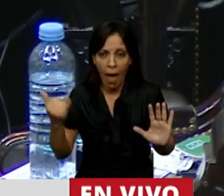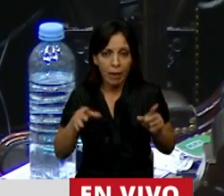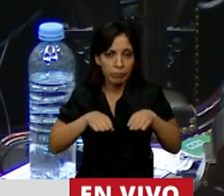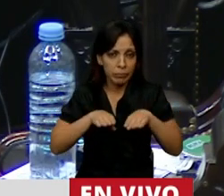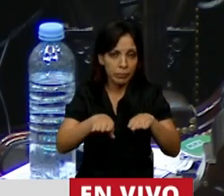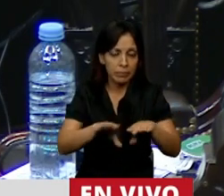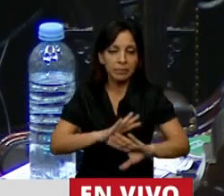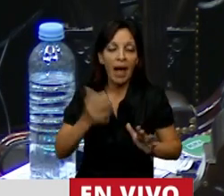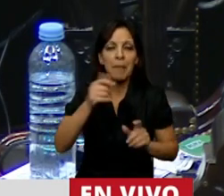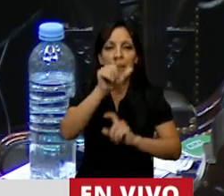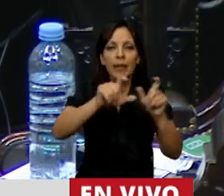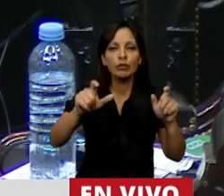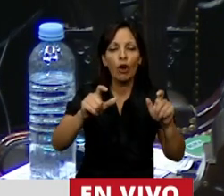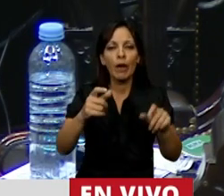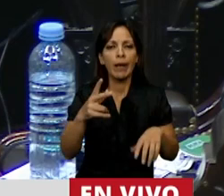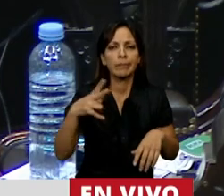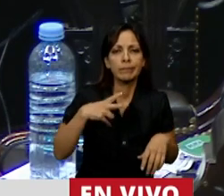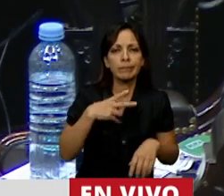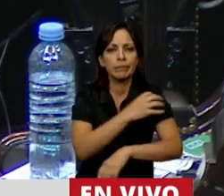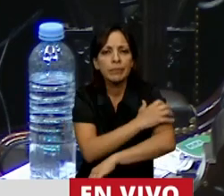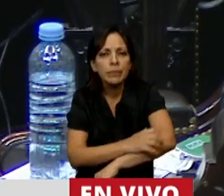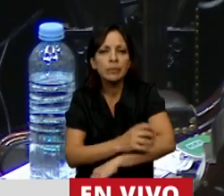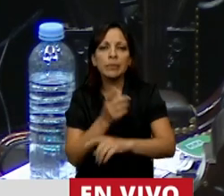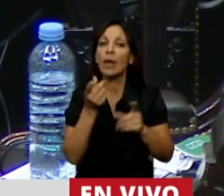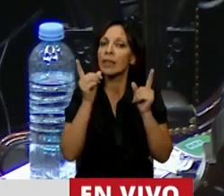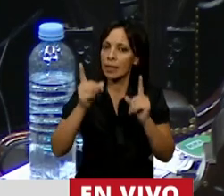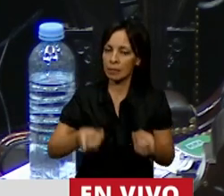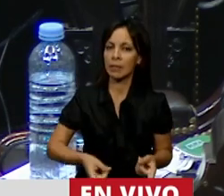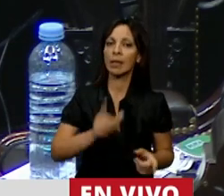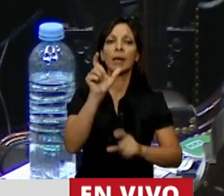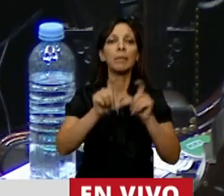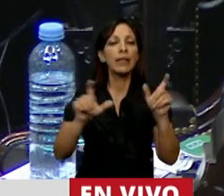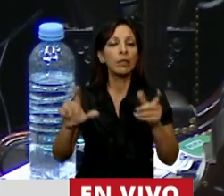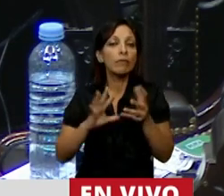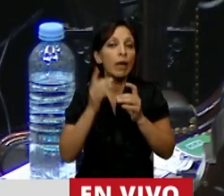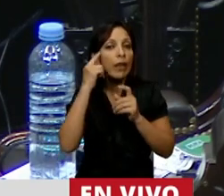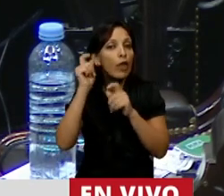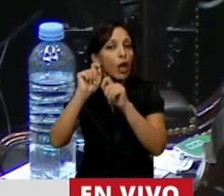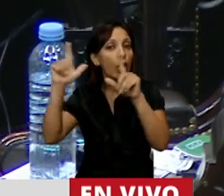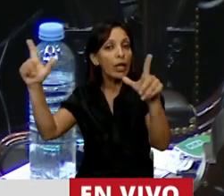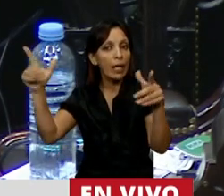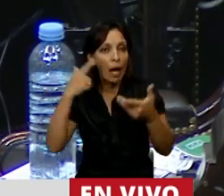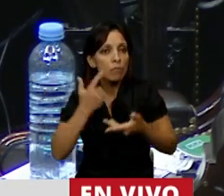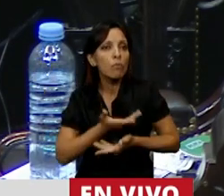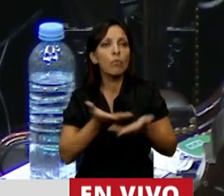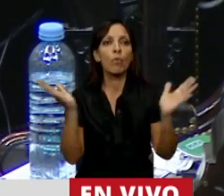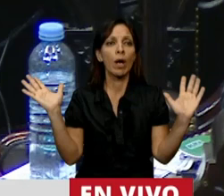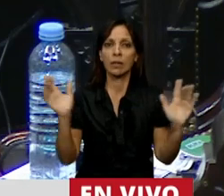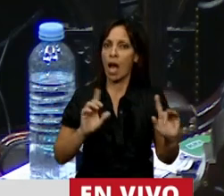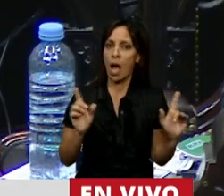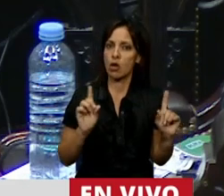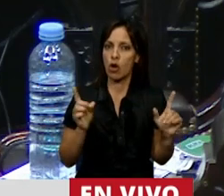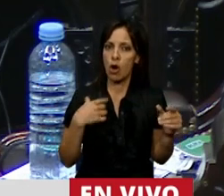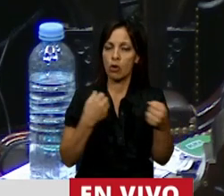sectores sociales e incluso personas que ideológicamente o públicamente dicen no estar